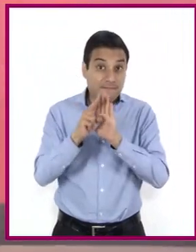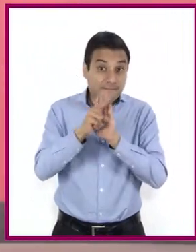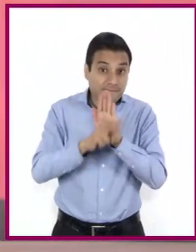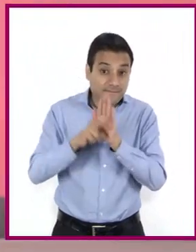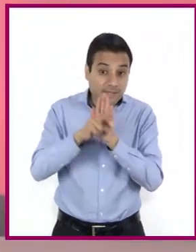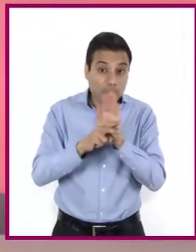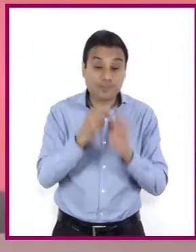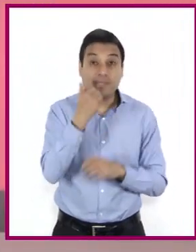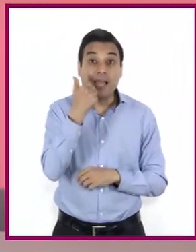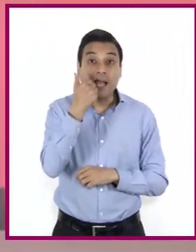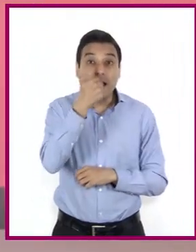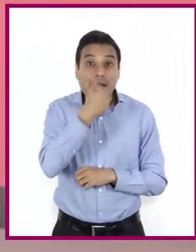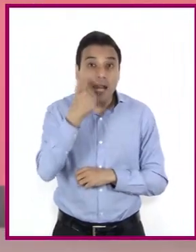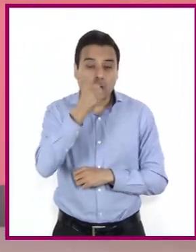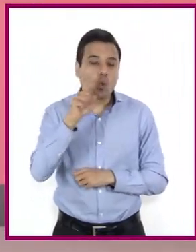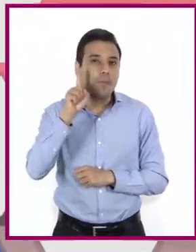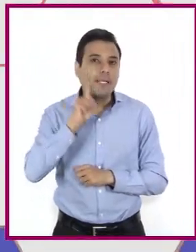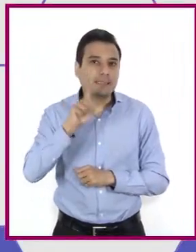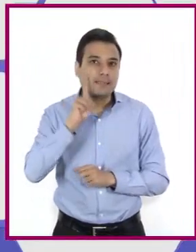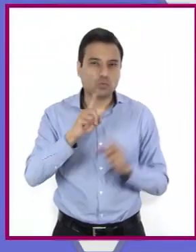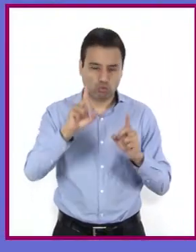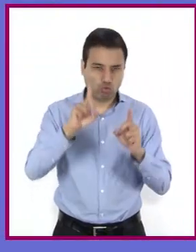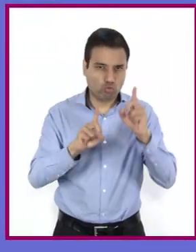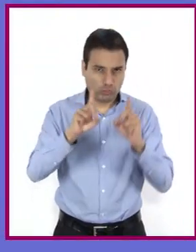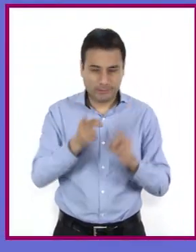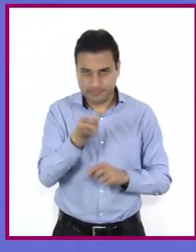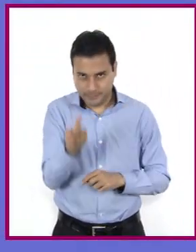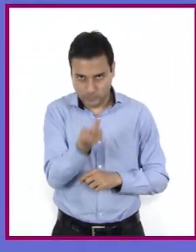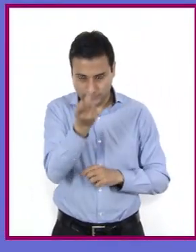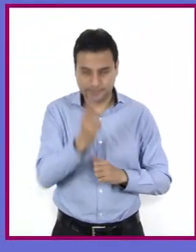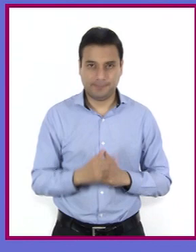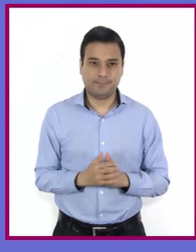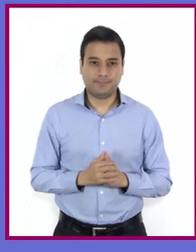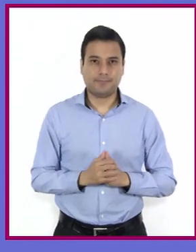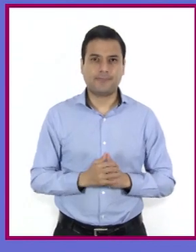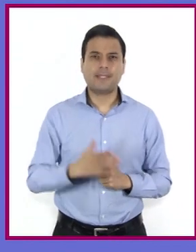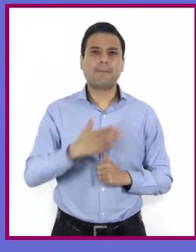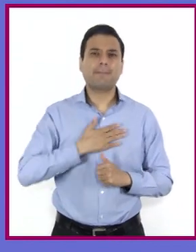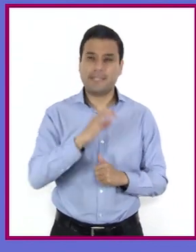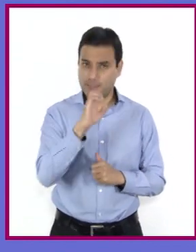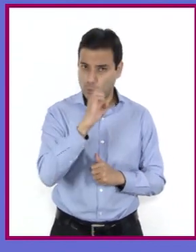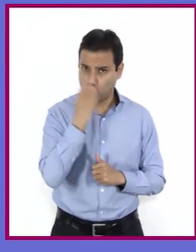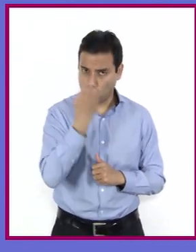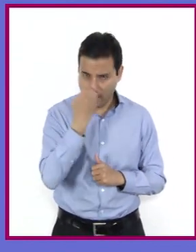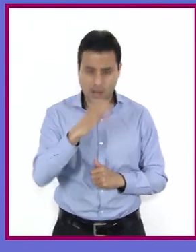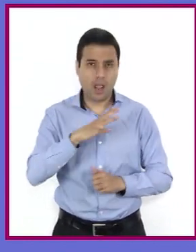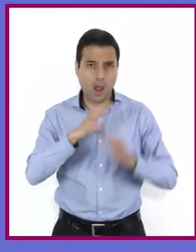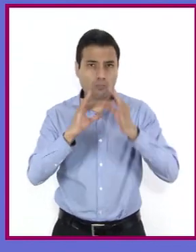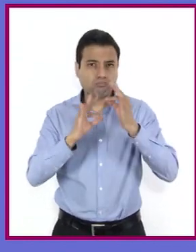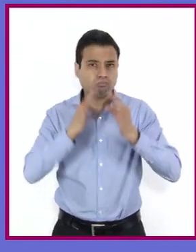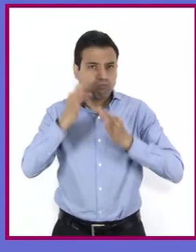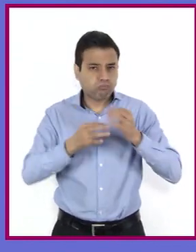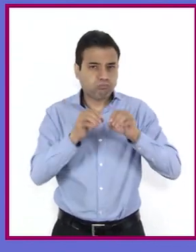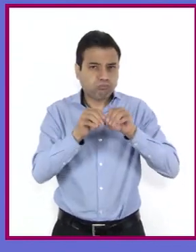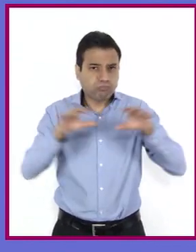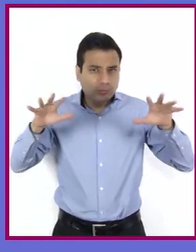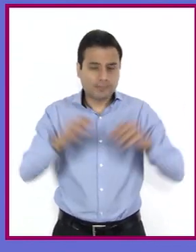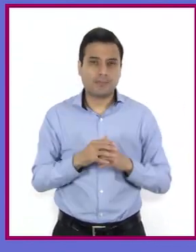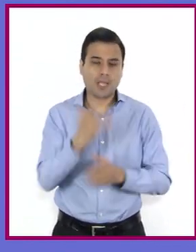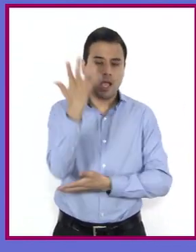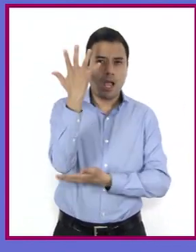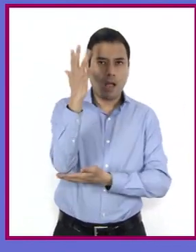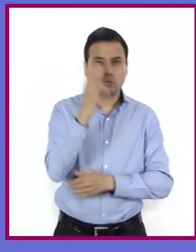alumnas presentan sus dudas sobre el tema? En la escuela hicimos una campaña escolar para cuidar las áreas verdes y la